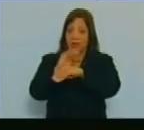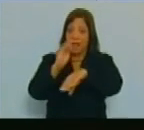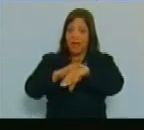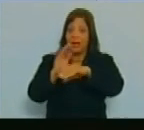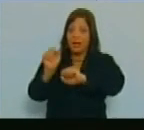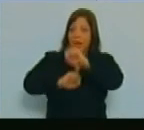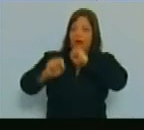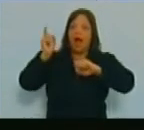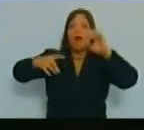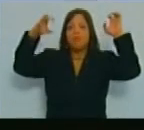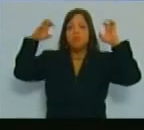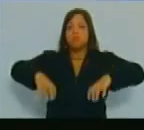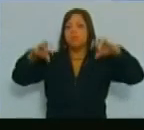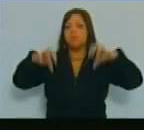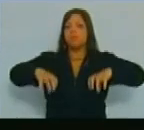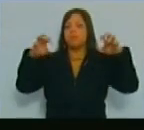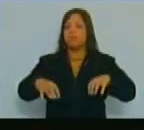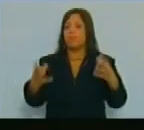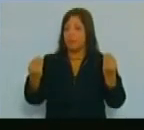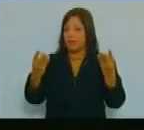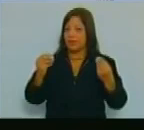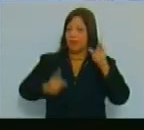precipitaciones abundantes